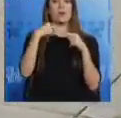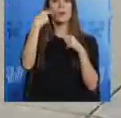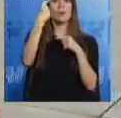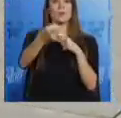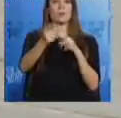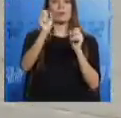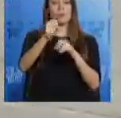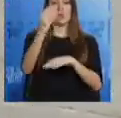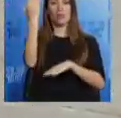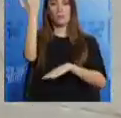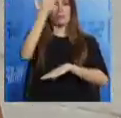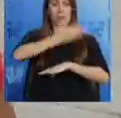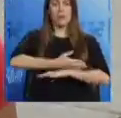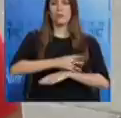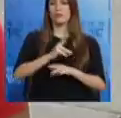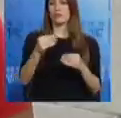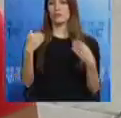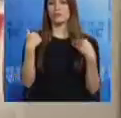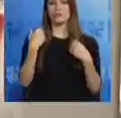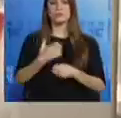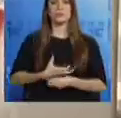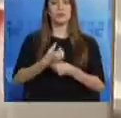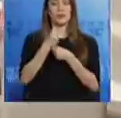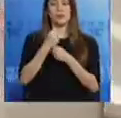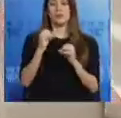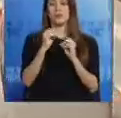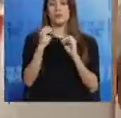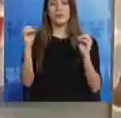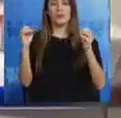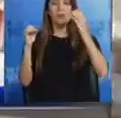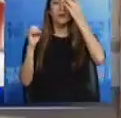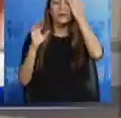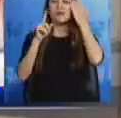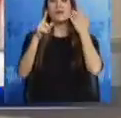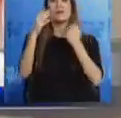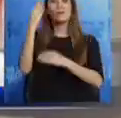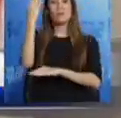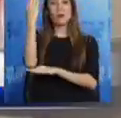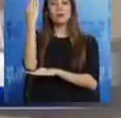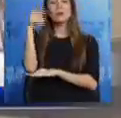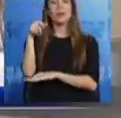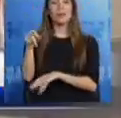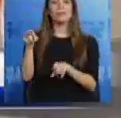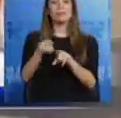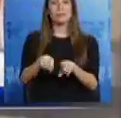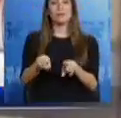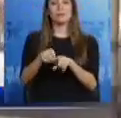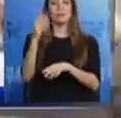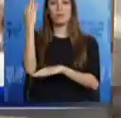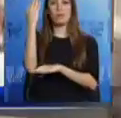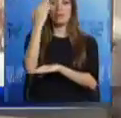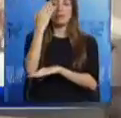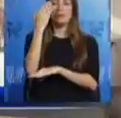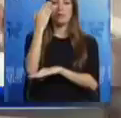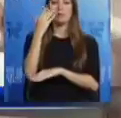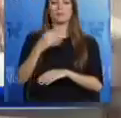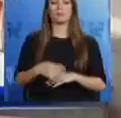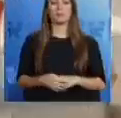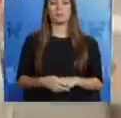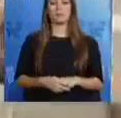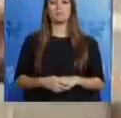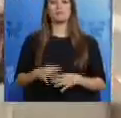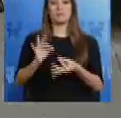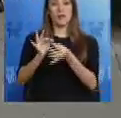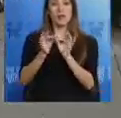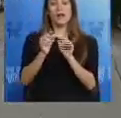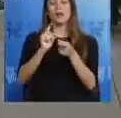caer de frente, no tenemos seguridad de nada. Asimismo, el poste anterior tuvo esa misma inclinación y lo hicieron